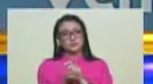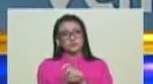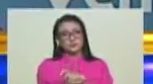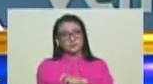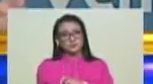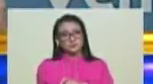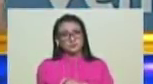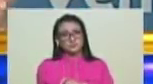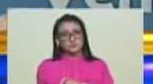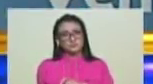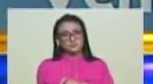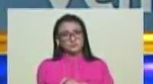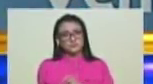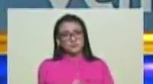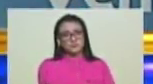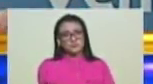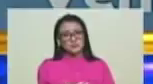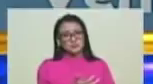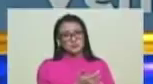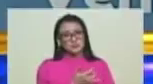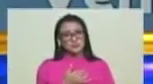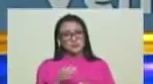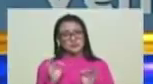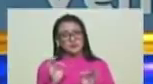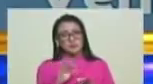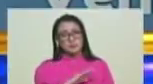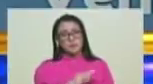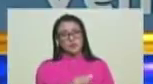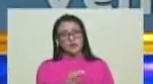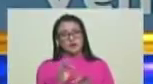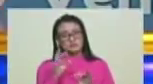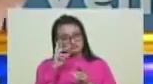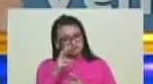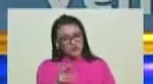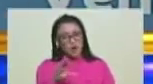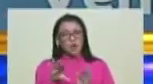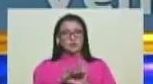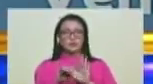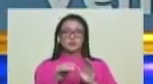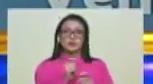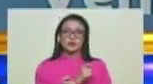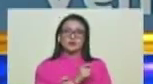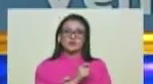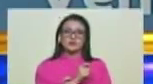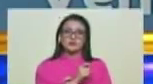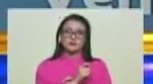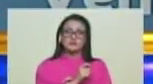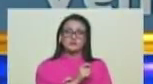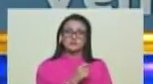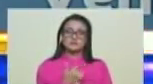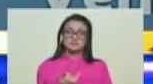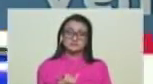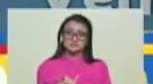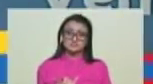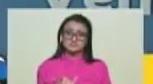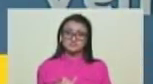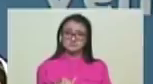ese acuerdo fue recogido y reconocido por el poder constituyente originario y se dio en tiempos, esto hay que